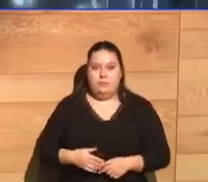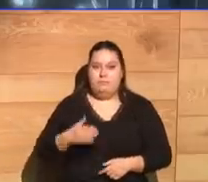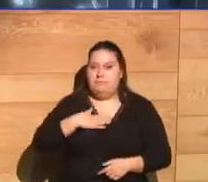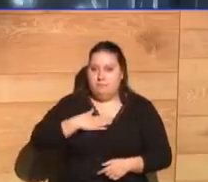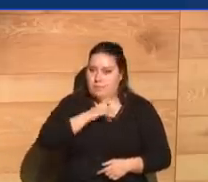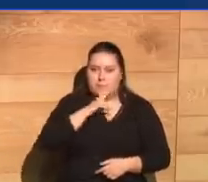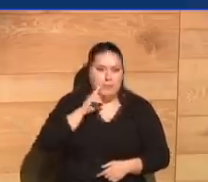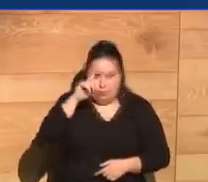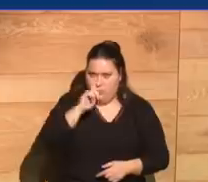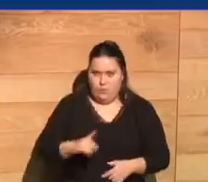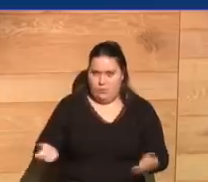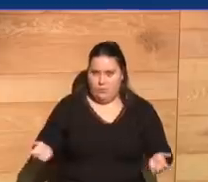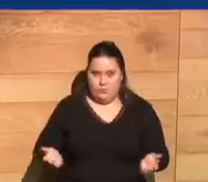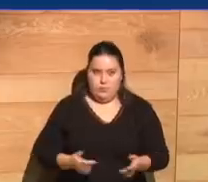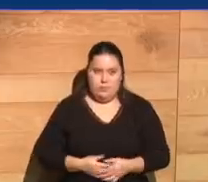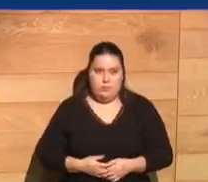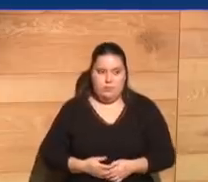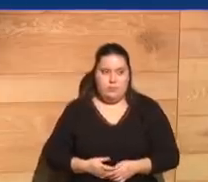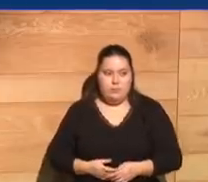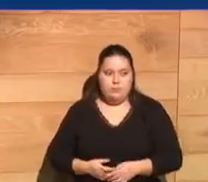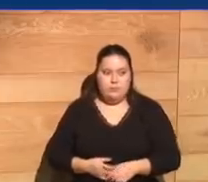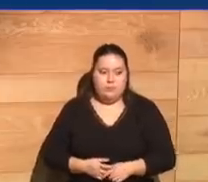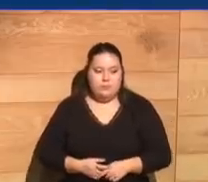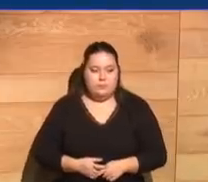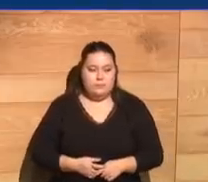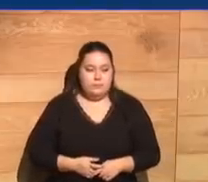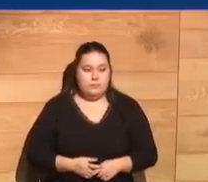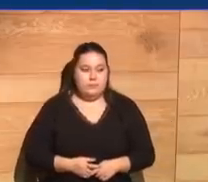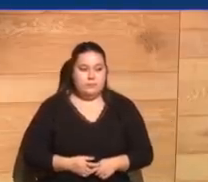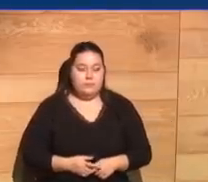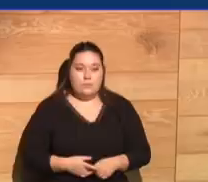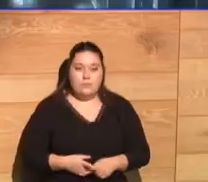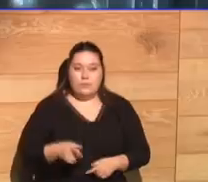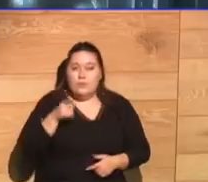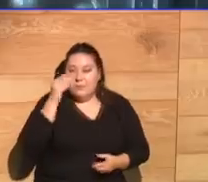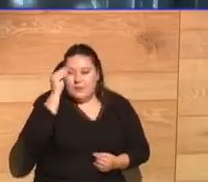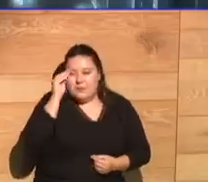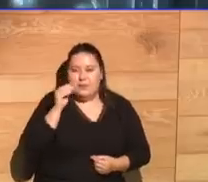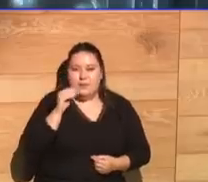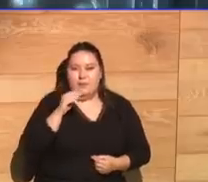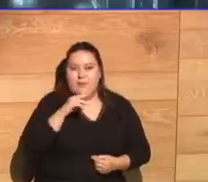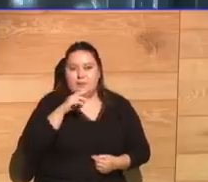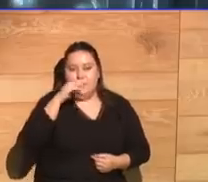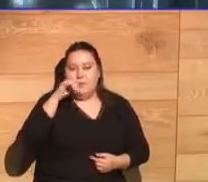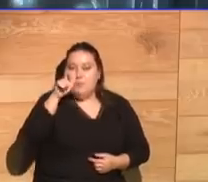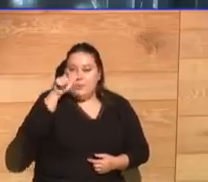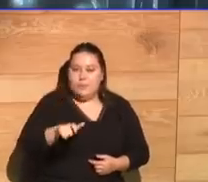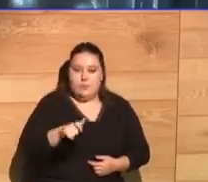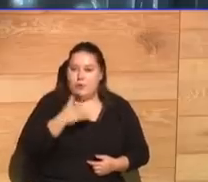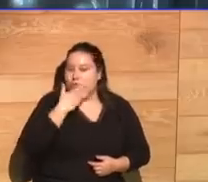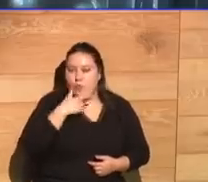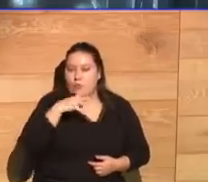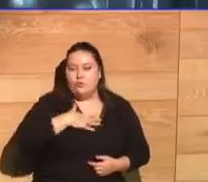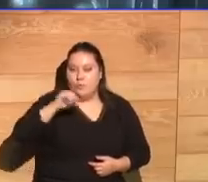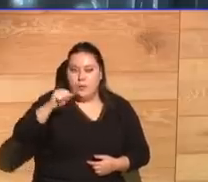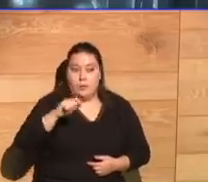no sí sabía quién sí era. Sí que es curioso que sepas que seas capaz, sí. ¿Usted creerá que un hombre es capaz de no conocer a Superman? Pues sí, sí, yo sí, yo soy...